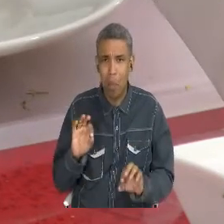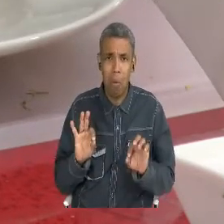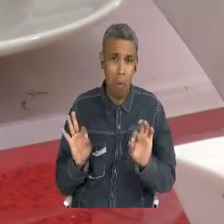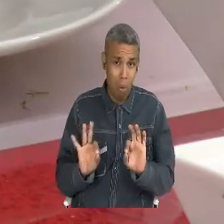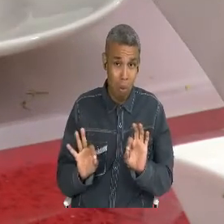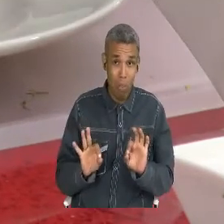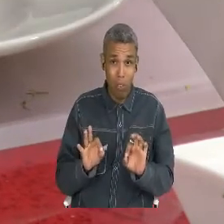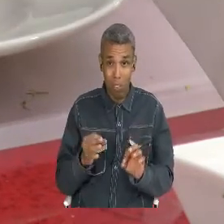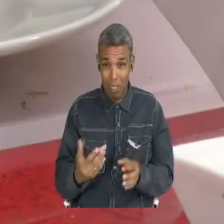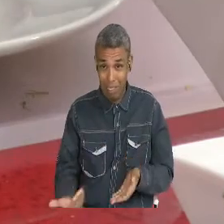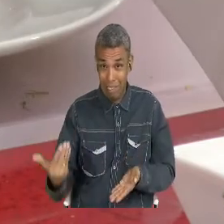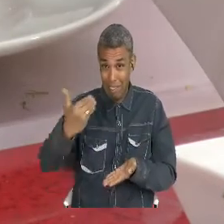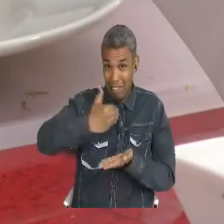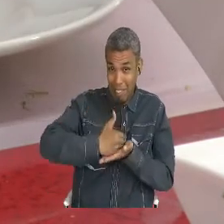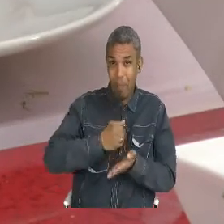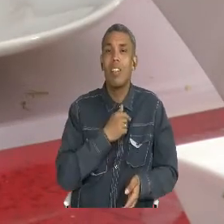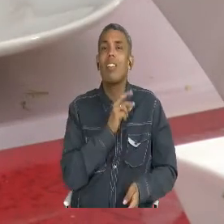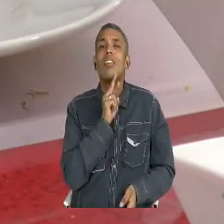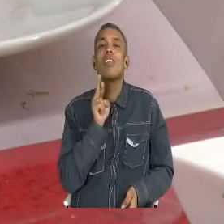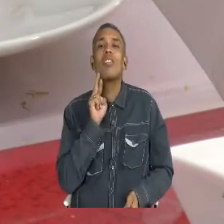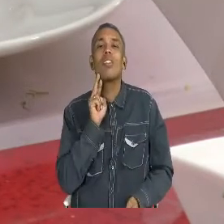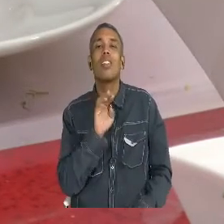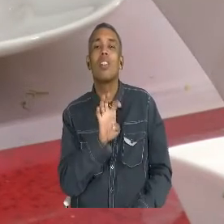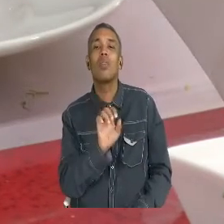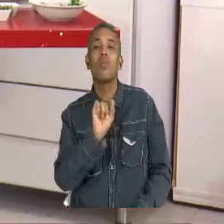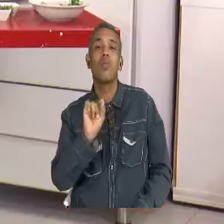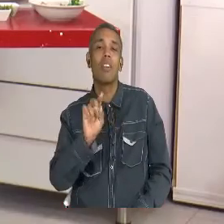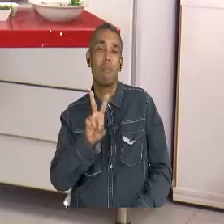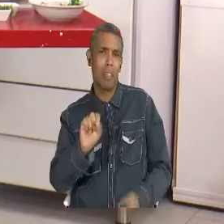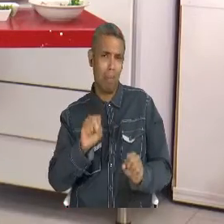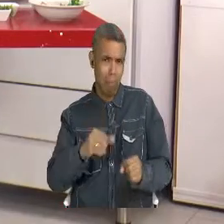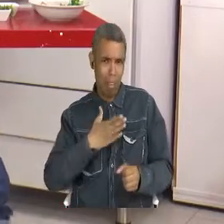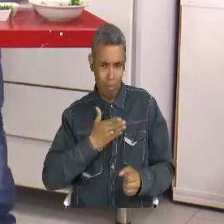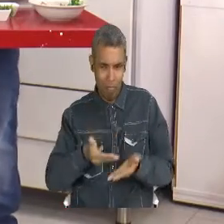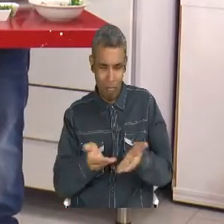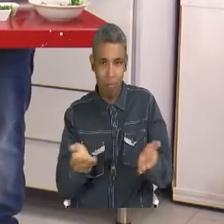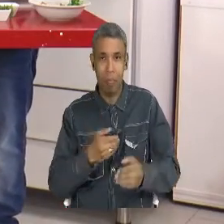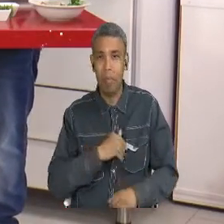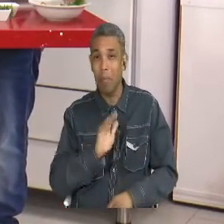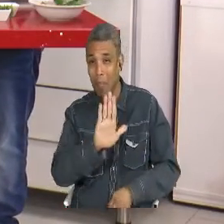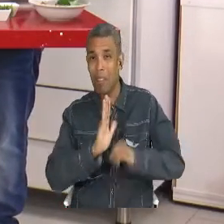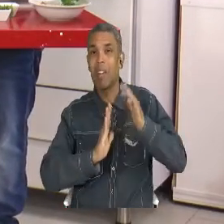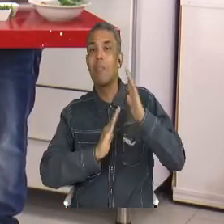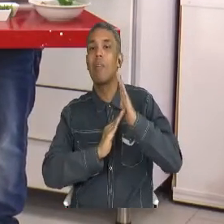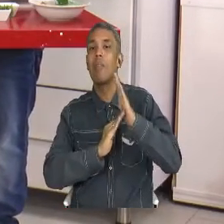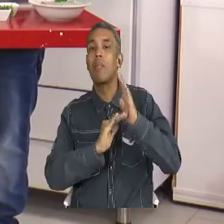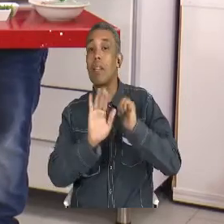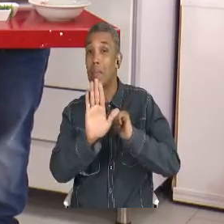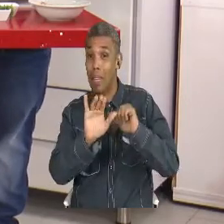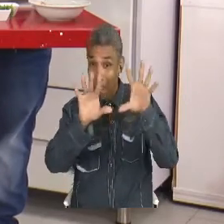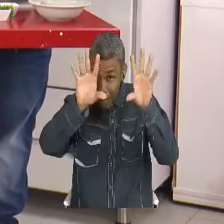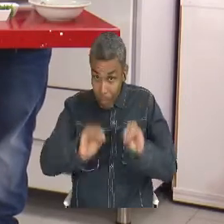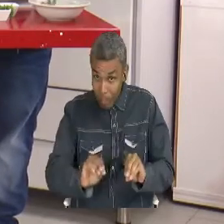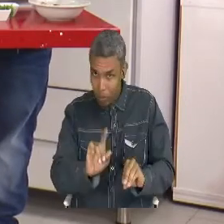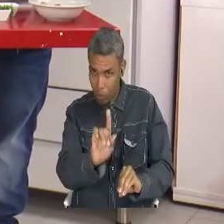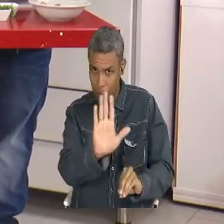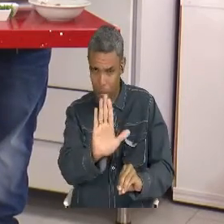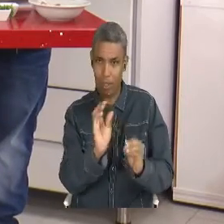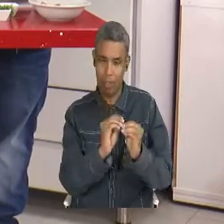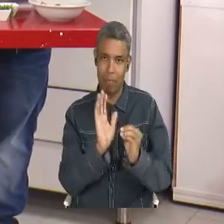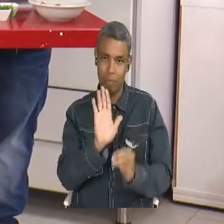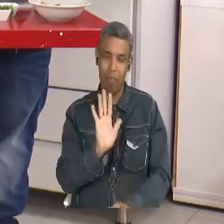allá los atendemos con mucho gusto. Ok, perfecto. Nos vamos a hacer una pausa chiquitica, queridos televidentes. Como siempre se los digo, no se despeguen, porque esto es A Pedir